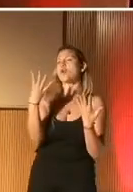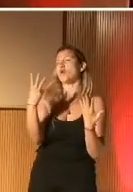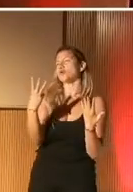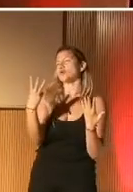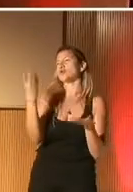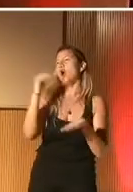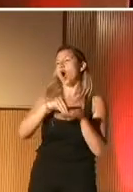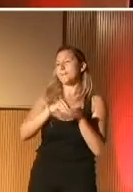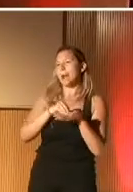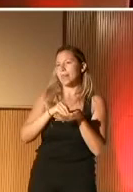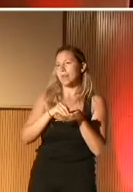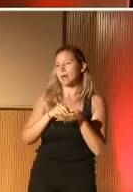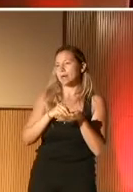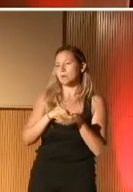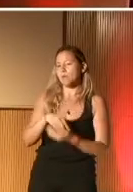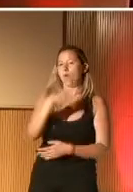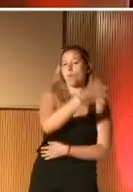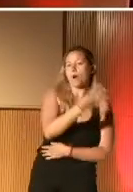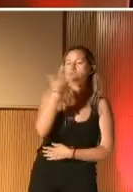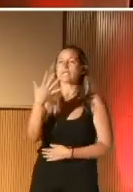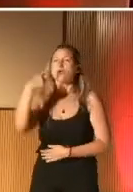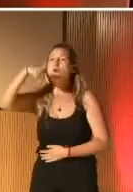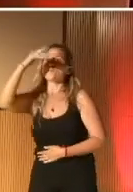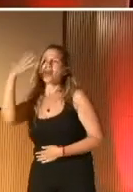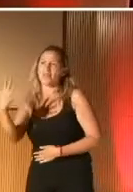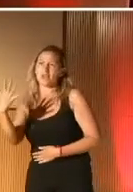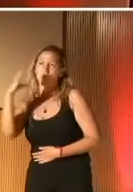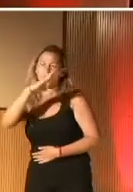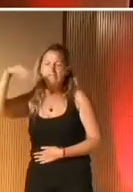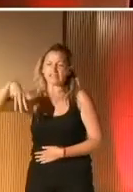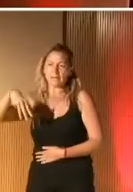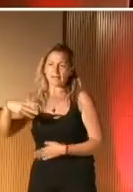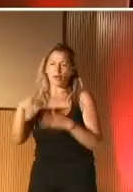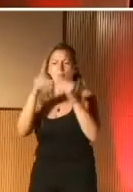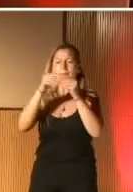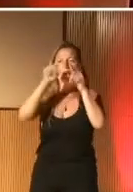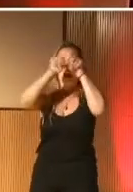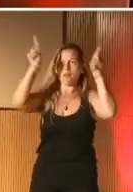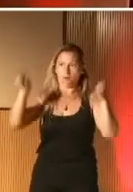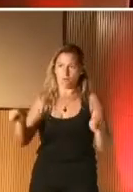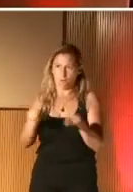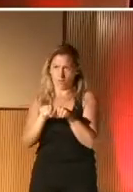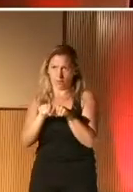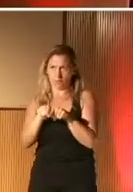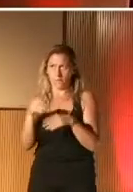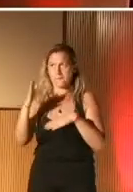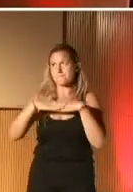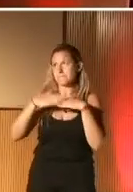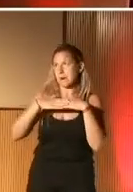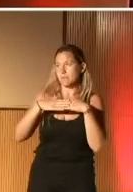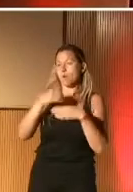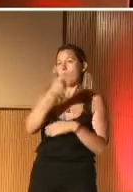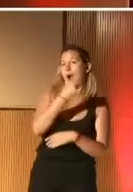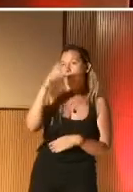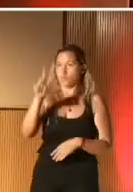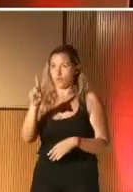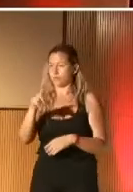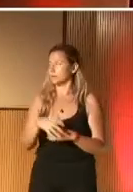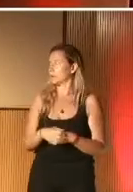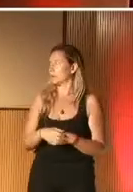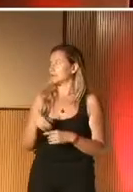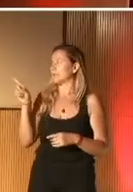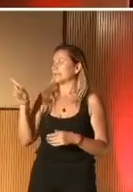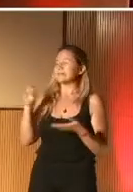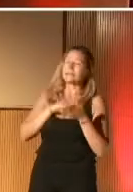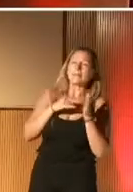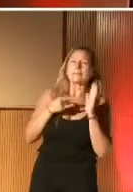papel de ese tipo 8 veces, necesitamos 45,5 centímetros de papel cuadrado. Necesitamos como mínimo un A1. Luego, ese mito del doblado de papel,